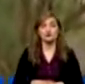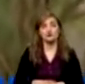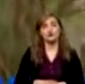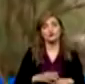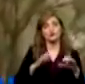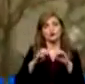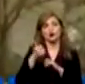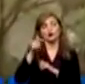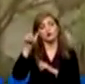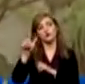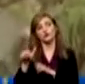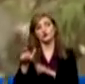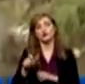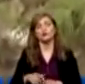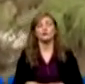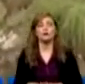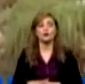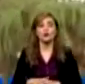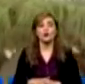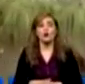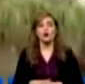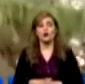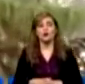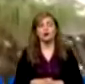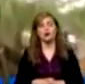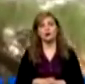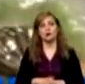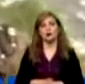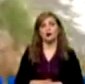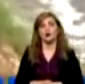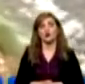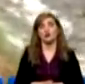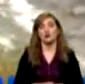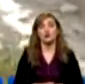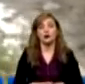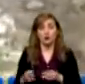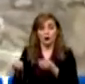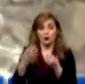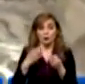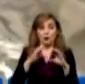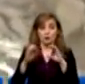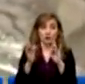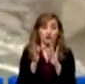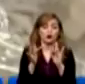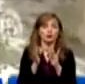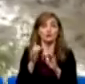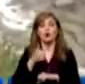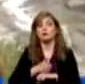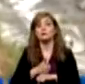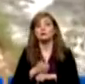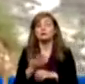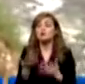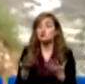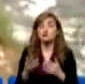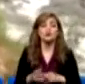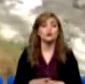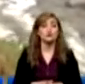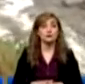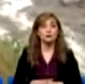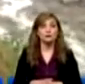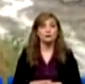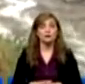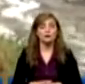con otro de los vecinos para que nos cuente. ¿Tú ya algún acercamiento? ¿Han pedido a las autoridades?